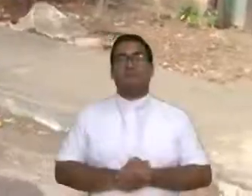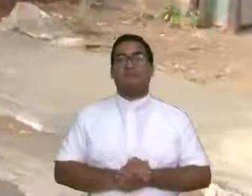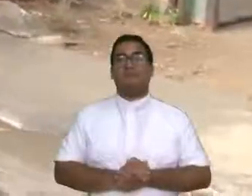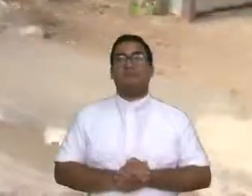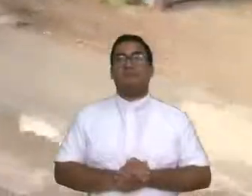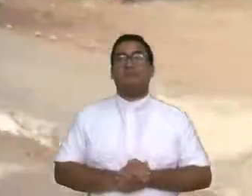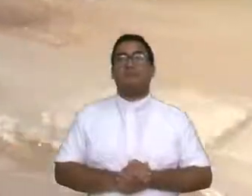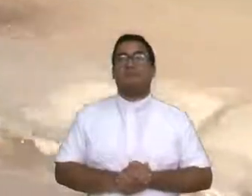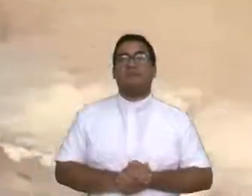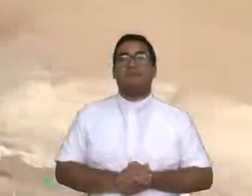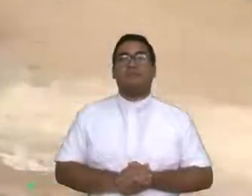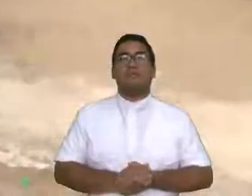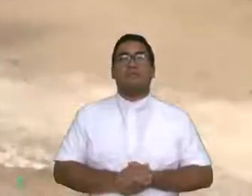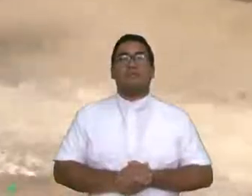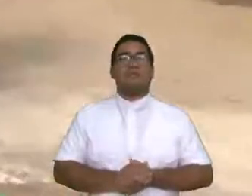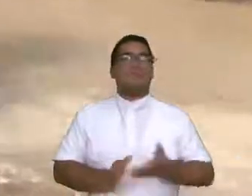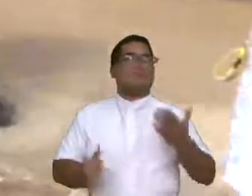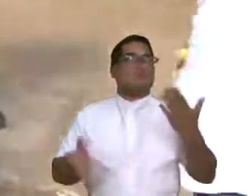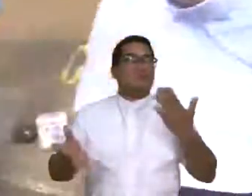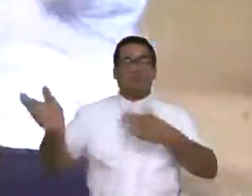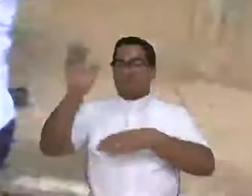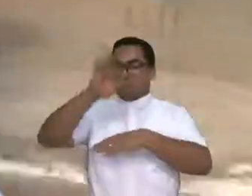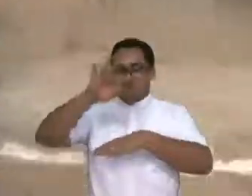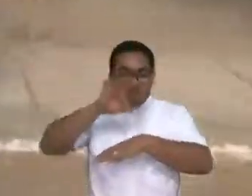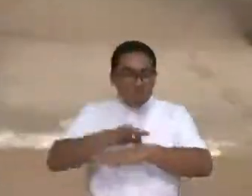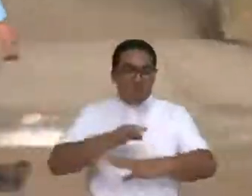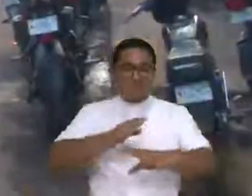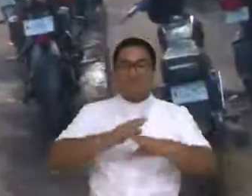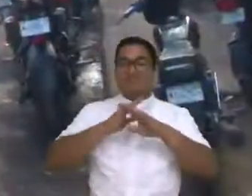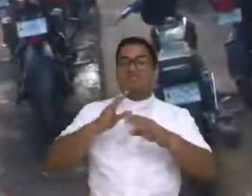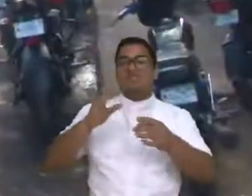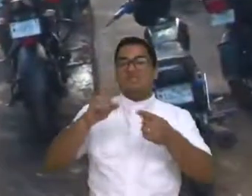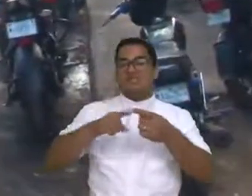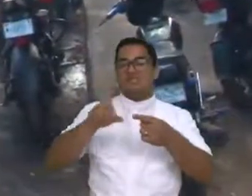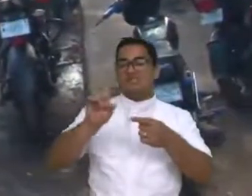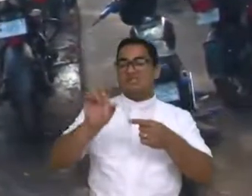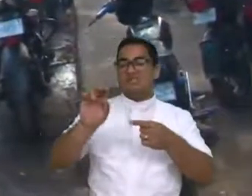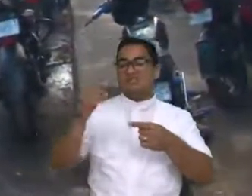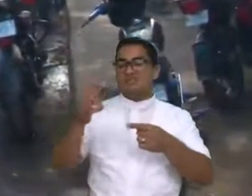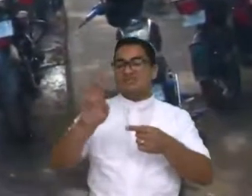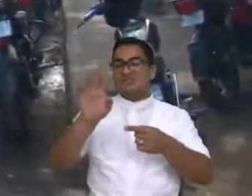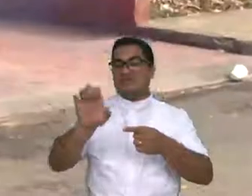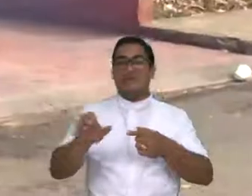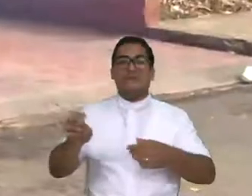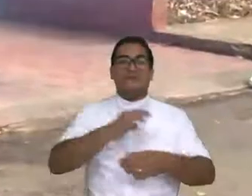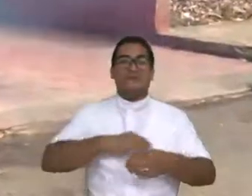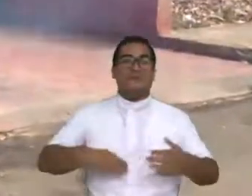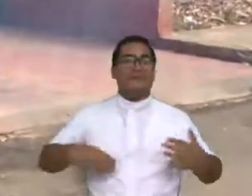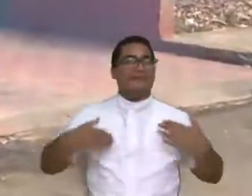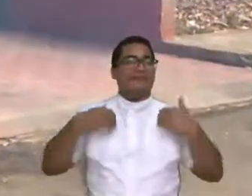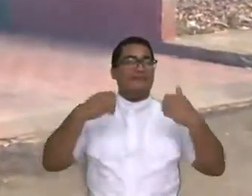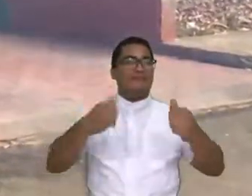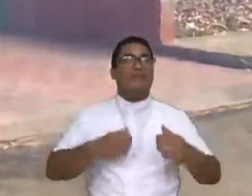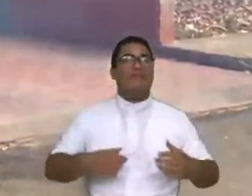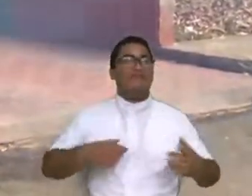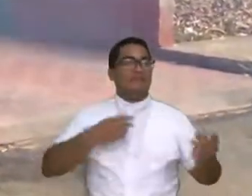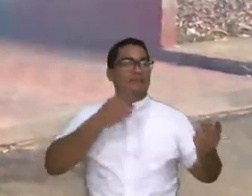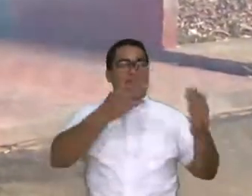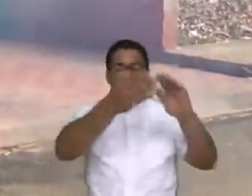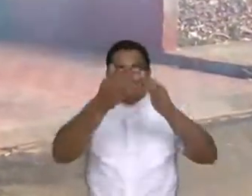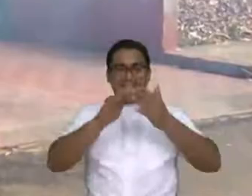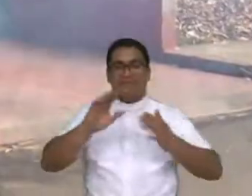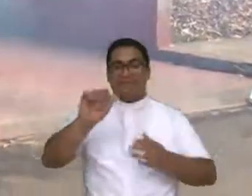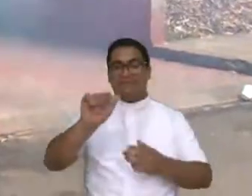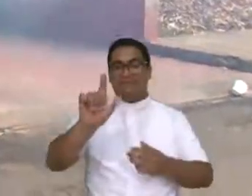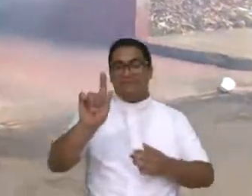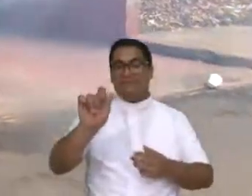Sin tregua ni descanso ante el mosquito transmisor del dengue. Y es que el Ministerio de Salud realizó una jornada de fumigación en el barrio capitalino Altagracia,